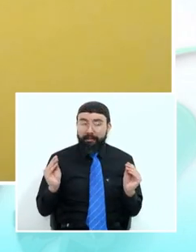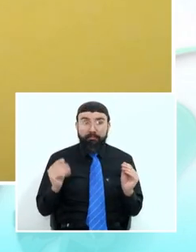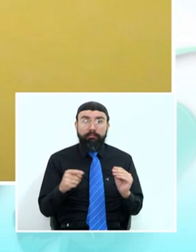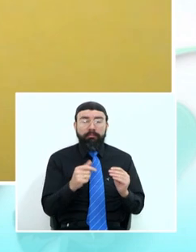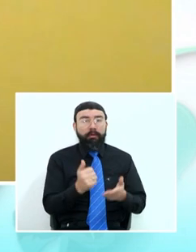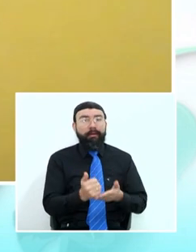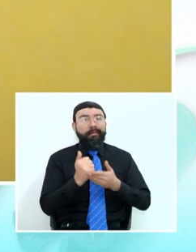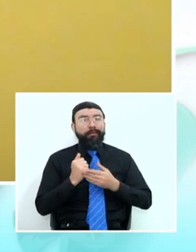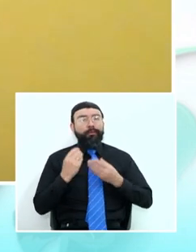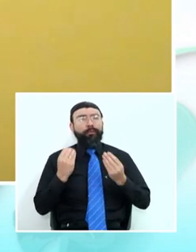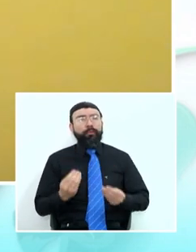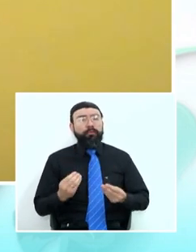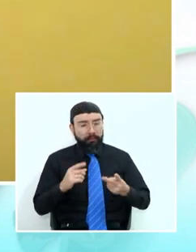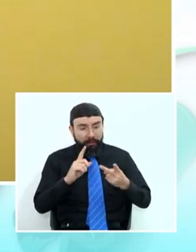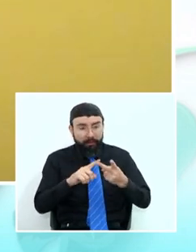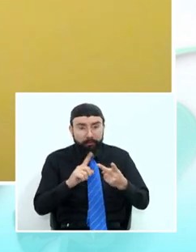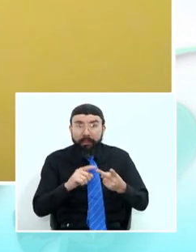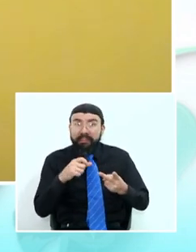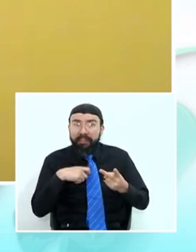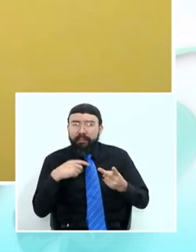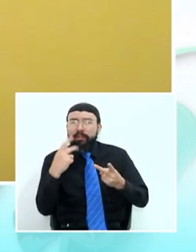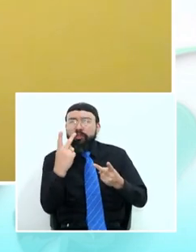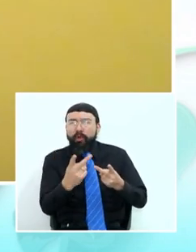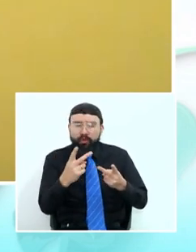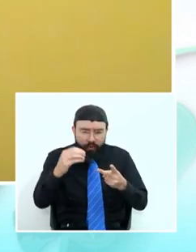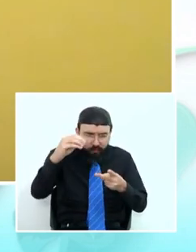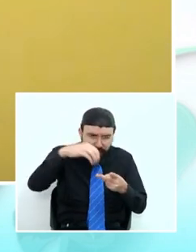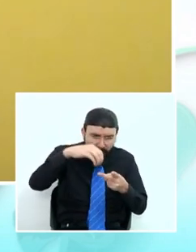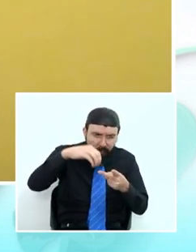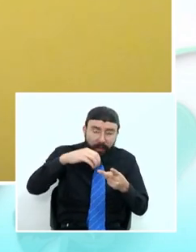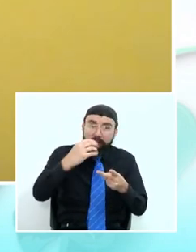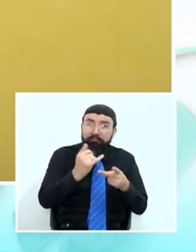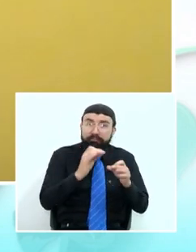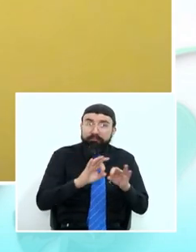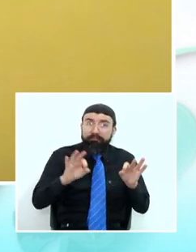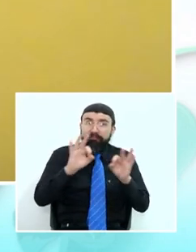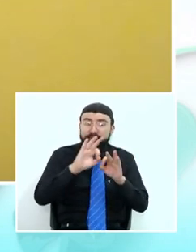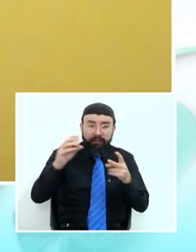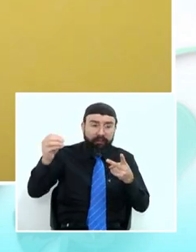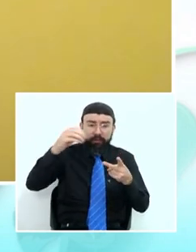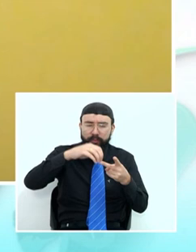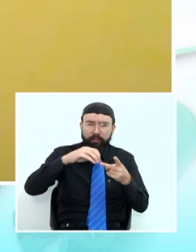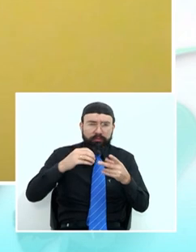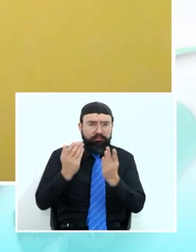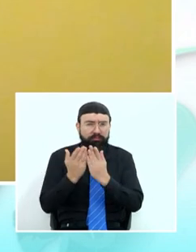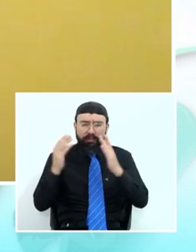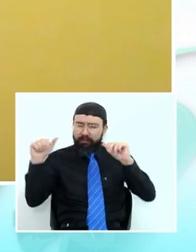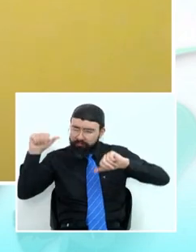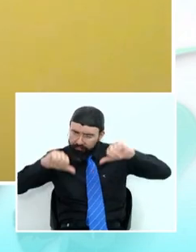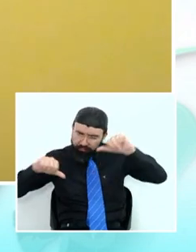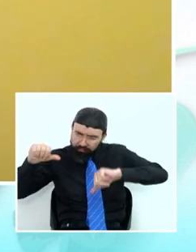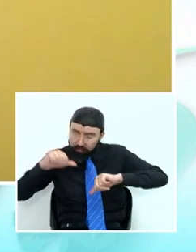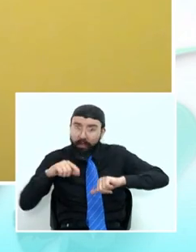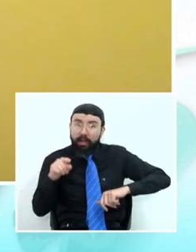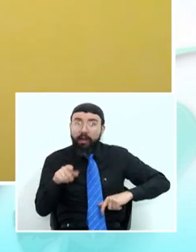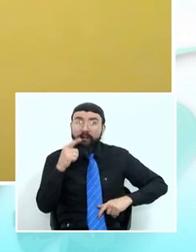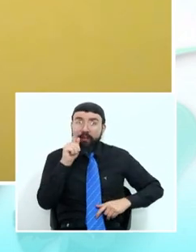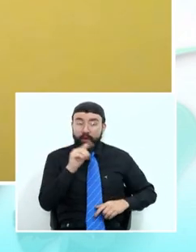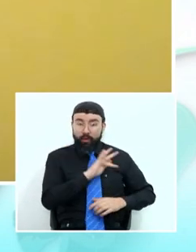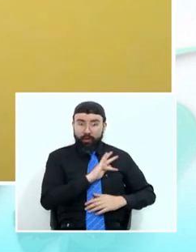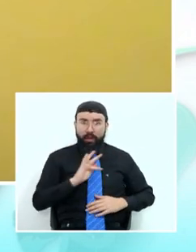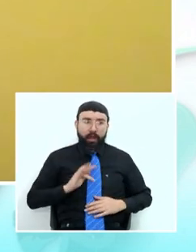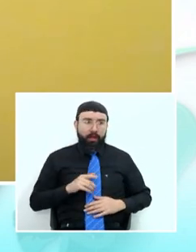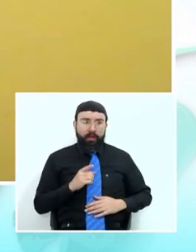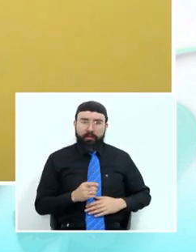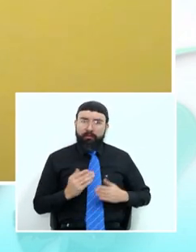ella tenemos dos enzimas muy importantes que se han estudiado a nivel del planeta y en frutoterapia ha sido uno